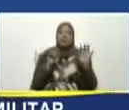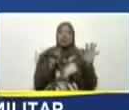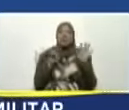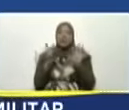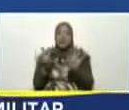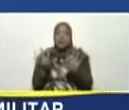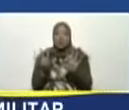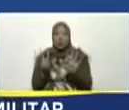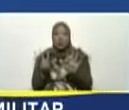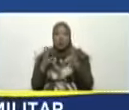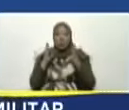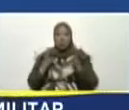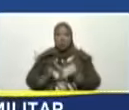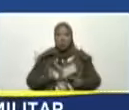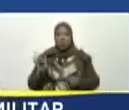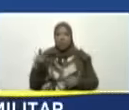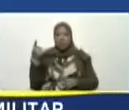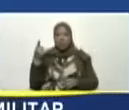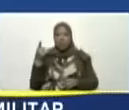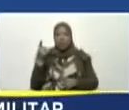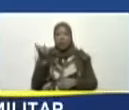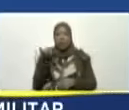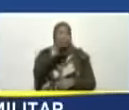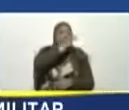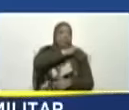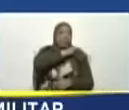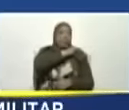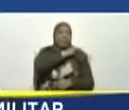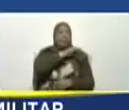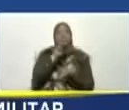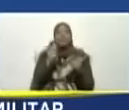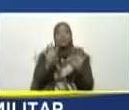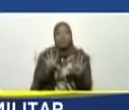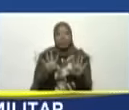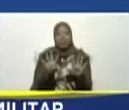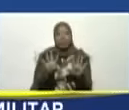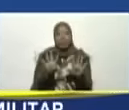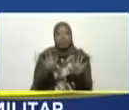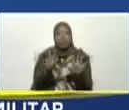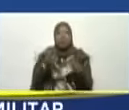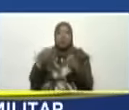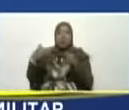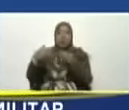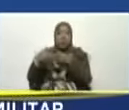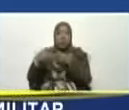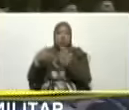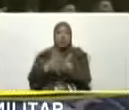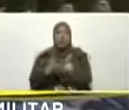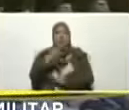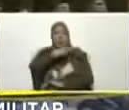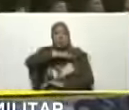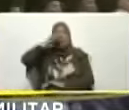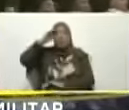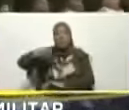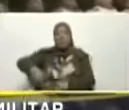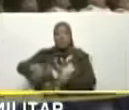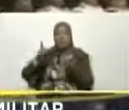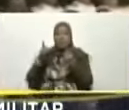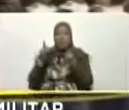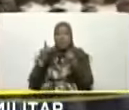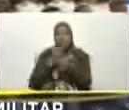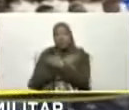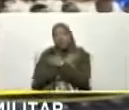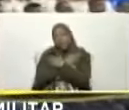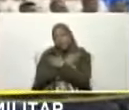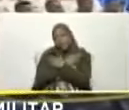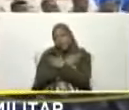62 primeros tenientes y 9 tenientes de fragata autorizados.